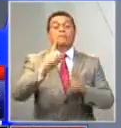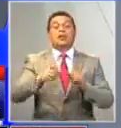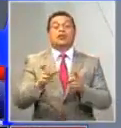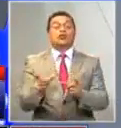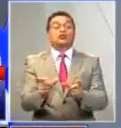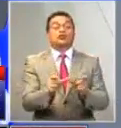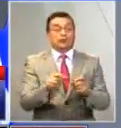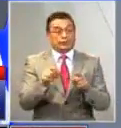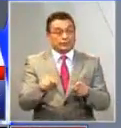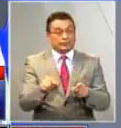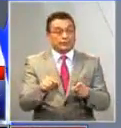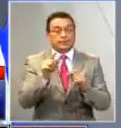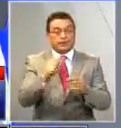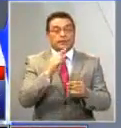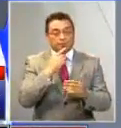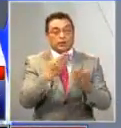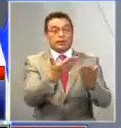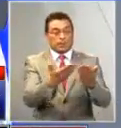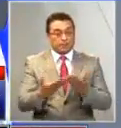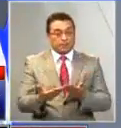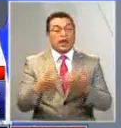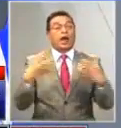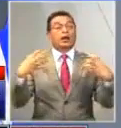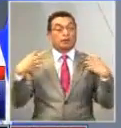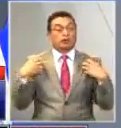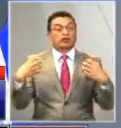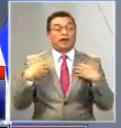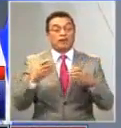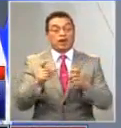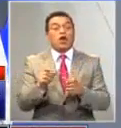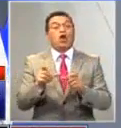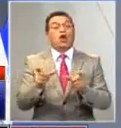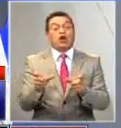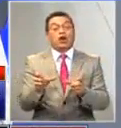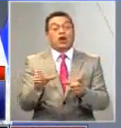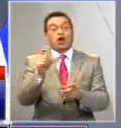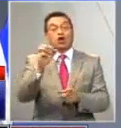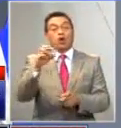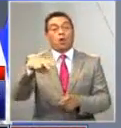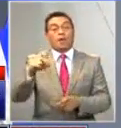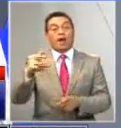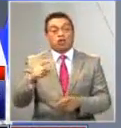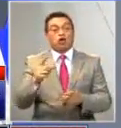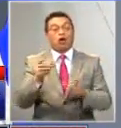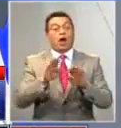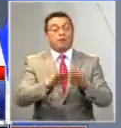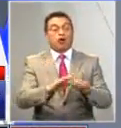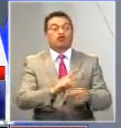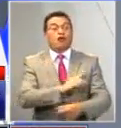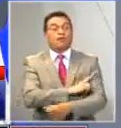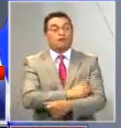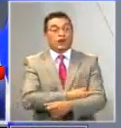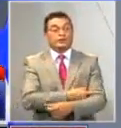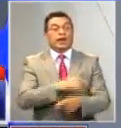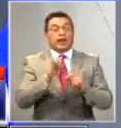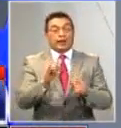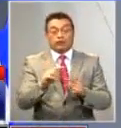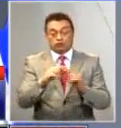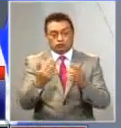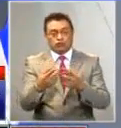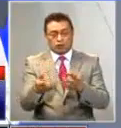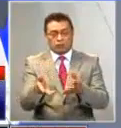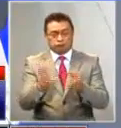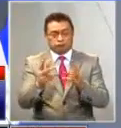Fuerza. Y también vamos a invitar a los responsables del Comando Apoyo a la Fuerza y de la División de Mantenimiento. Yo quiero decir que yo me quedo con dos cosas que